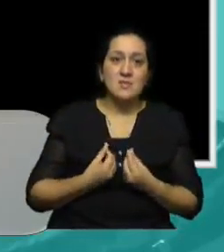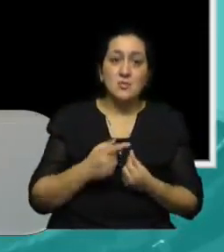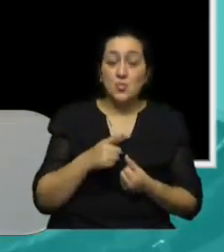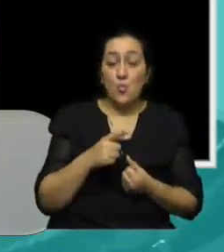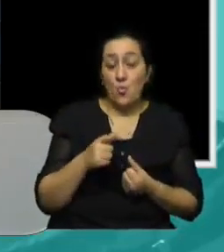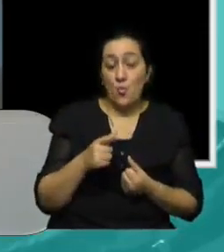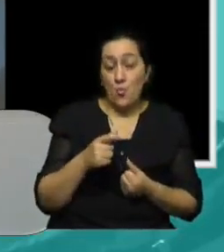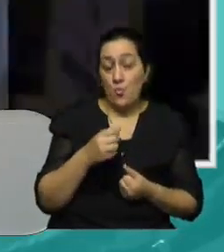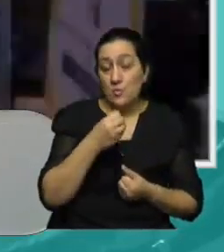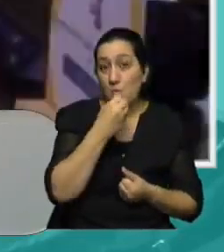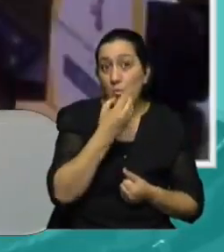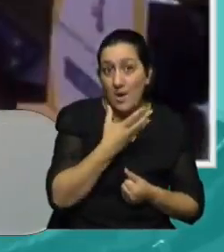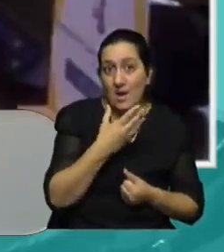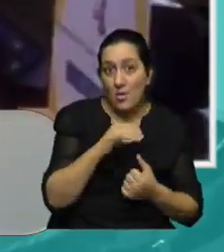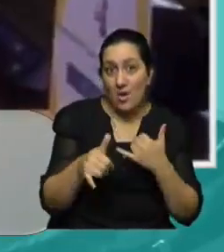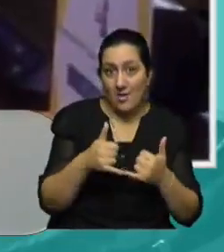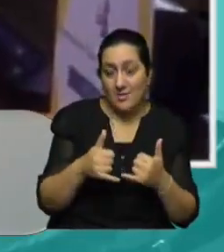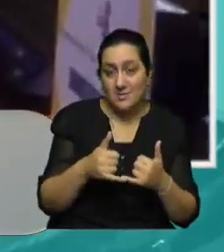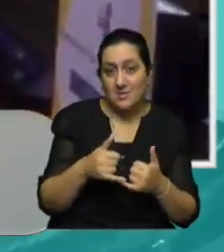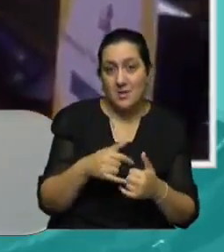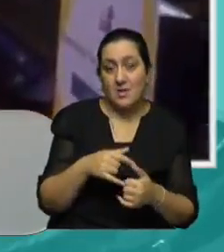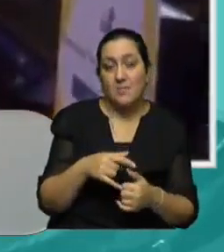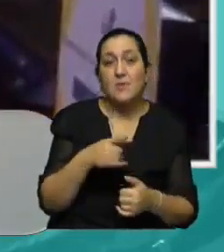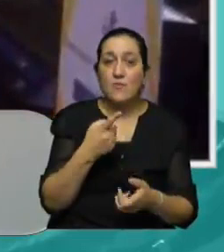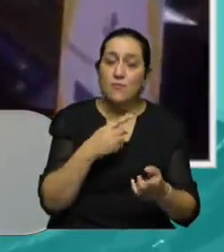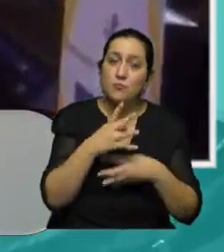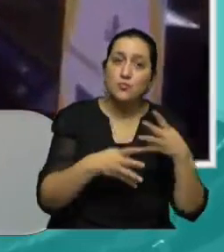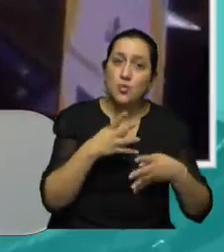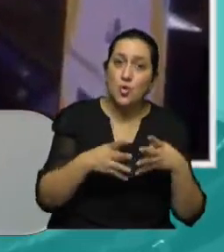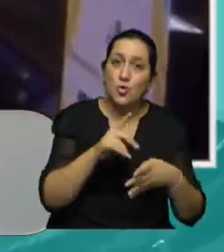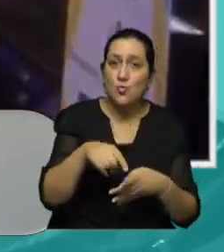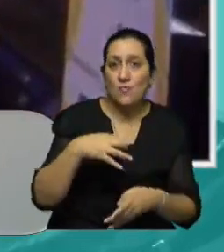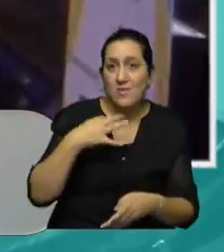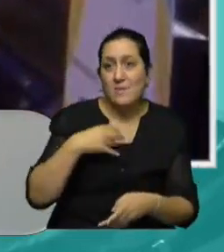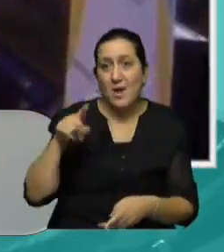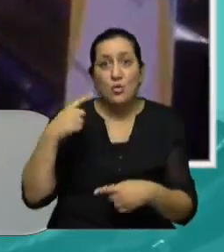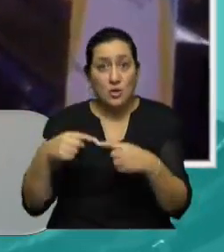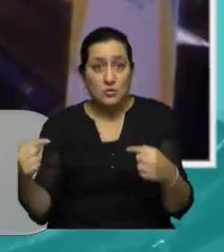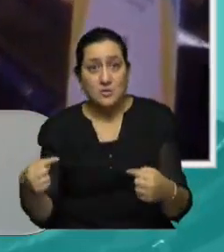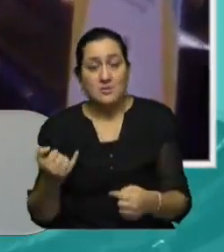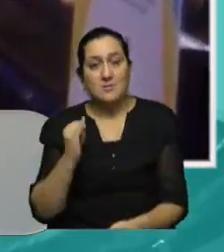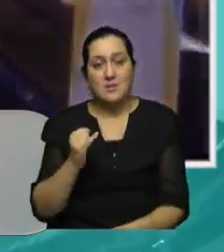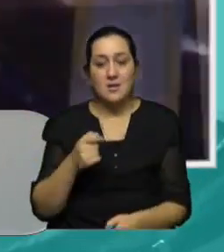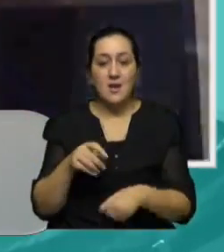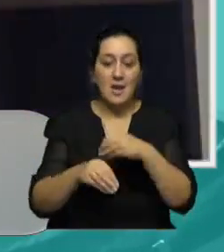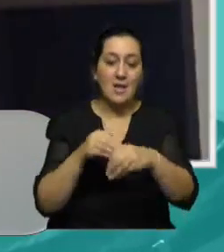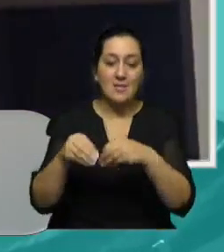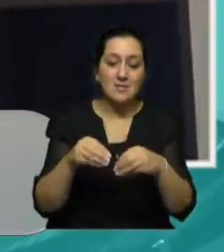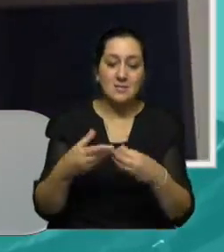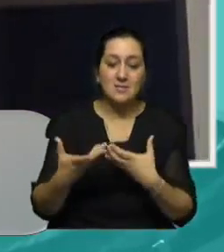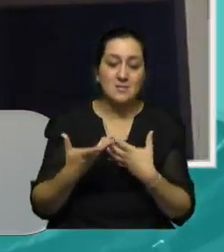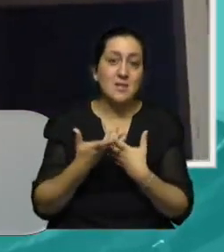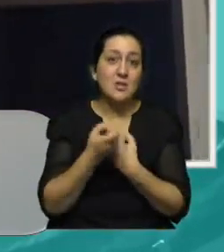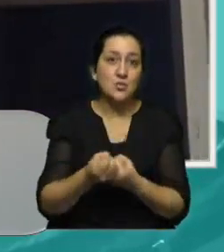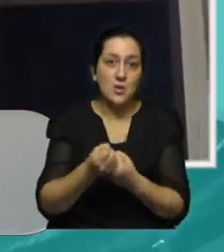habilidad, obviamente, para el ajedrez, le funcionó a tu vida el ajedrez? Bueno, siempre es como el ajedrez te ayuda mucho en la concentración, así que